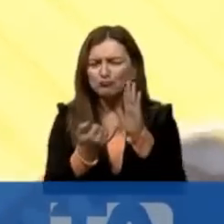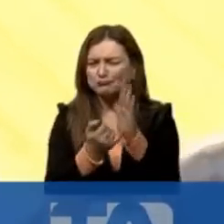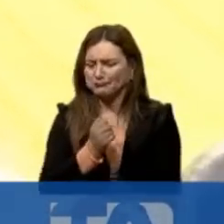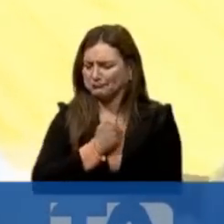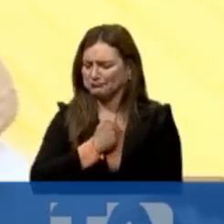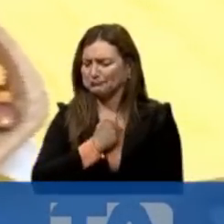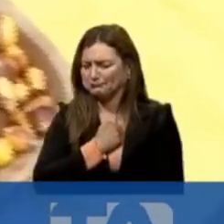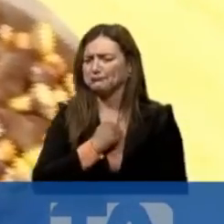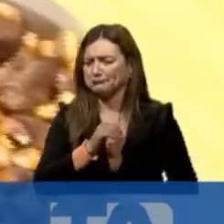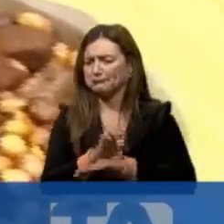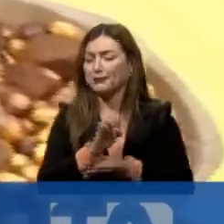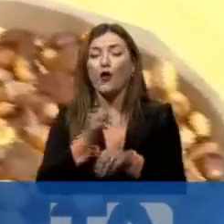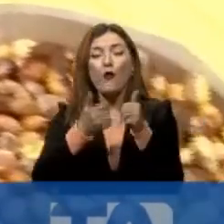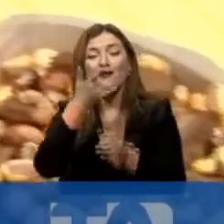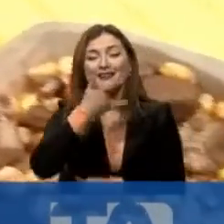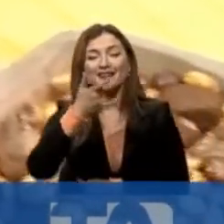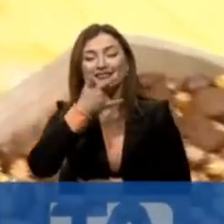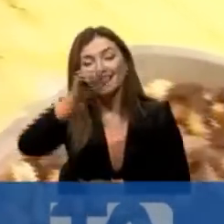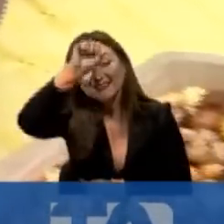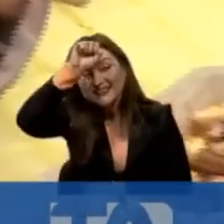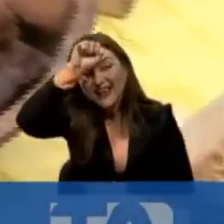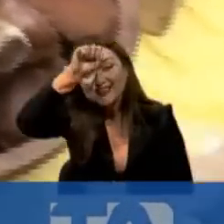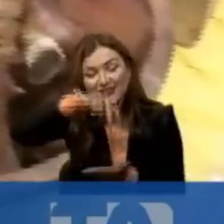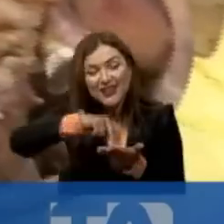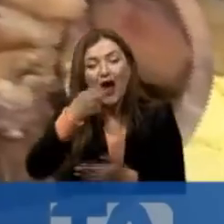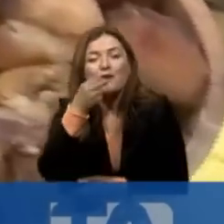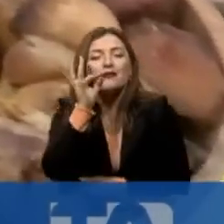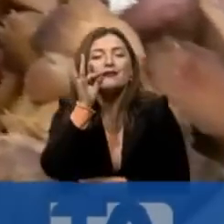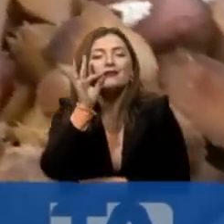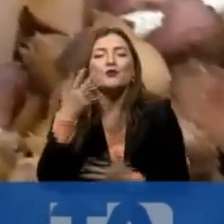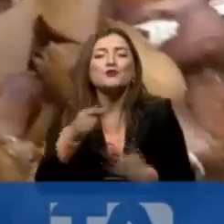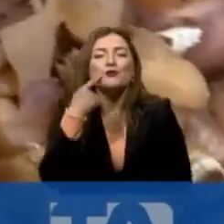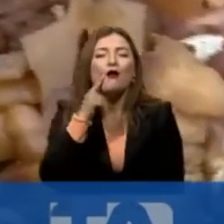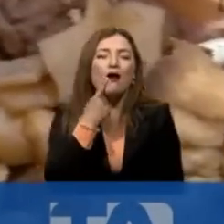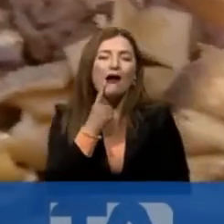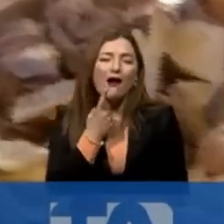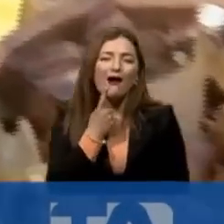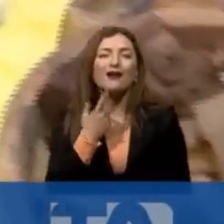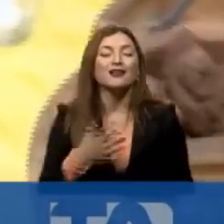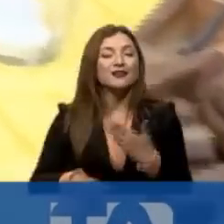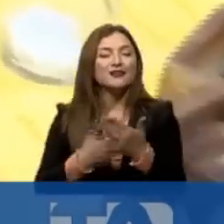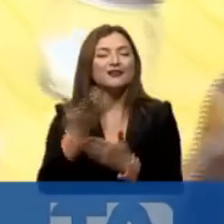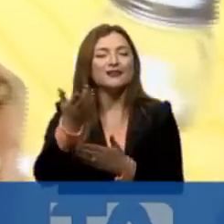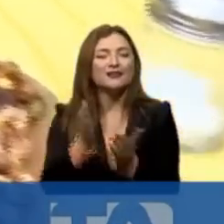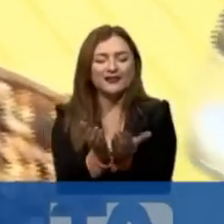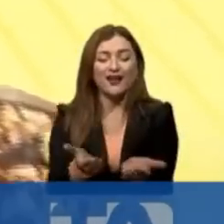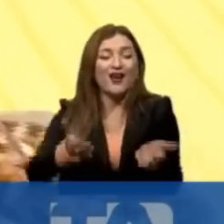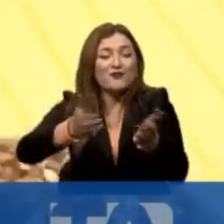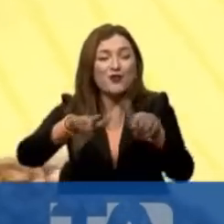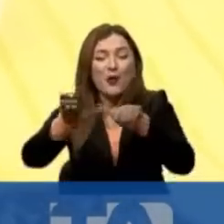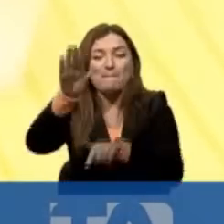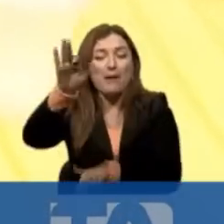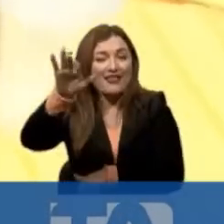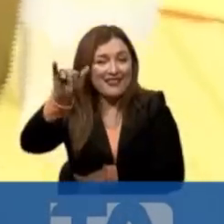nuestra gastronomía es la fritada, nuestras deliciosas fritadas. Aquí tenemos a La Batea, uno de los